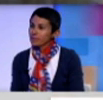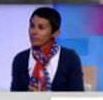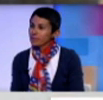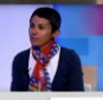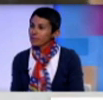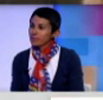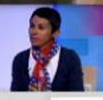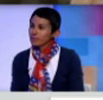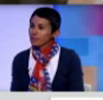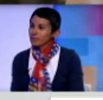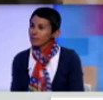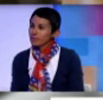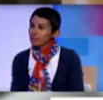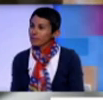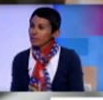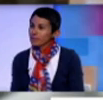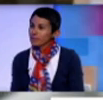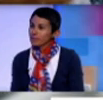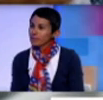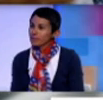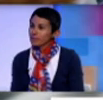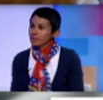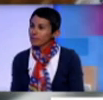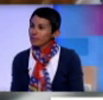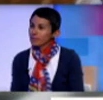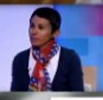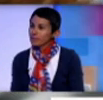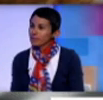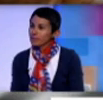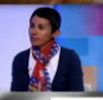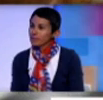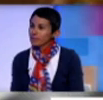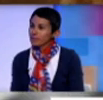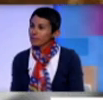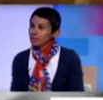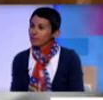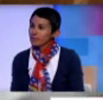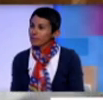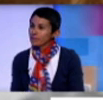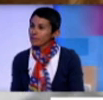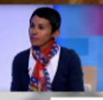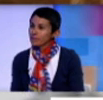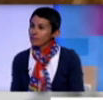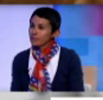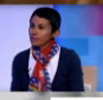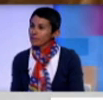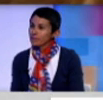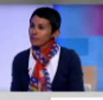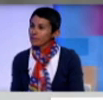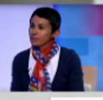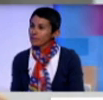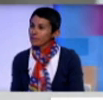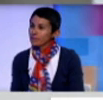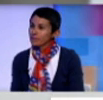hecho, convocar a todo el mundo en este espacio abierto en Biopar, en esa plaza donde todos nos reunimos, pero lo importante y lo que nos planteamos era